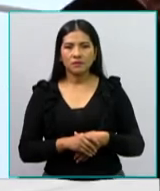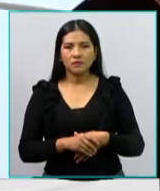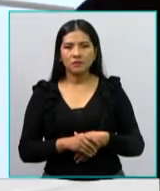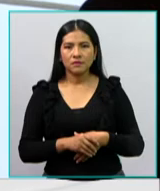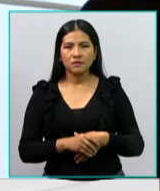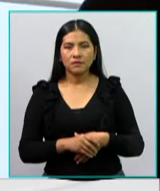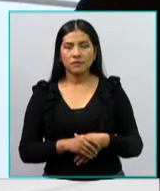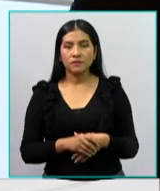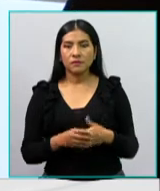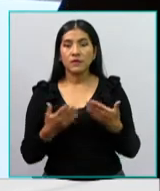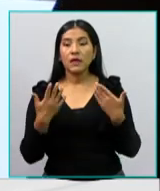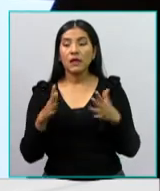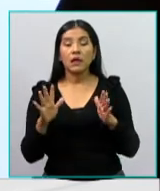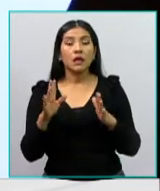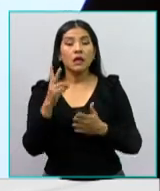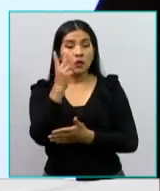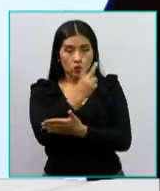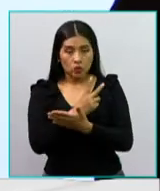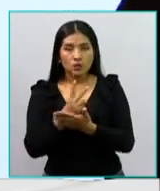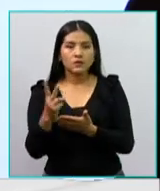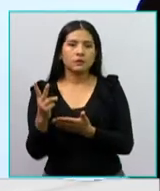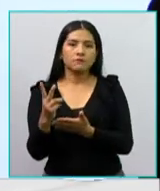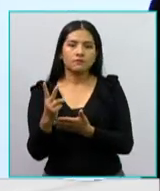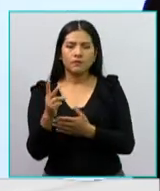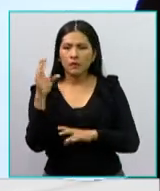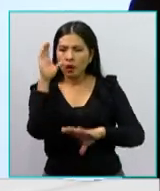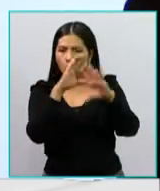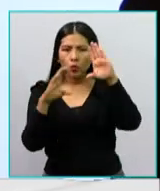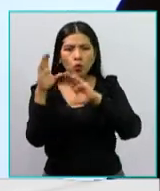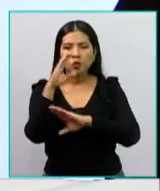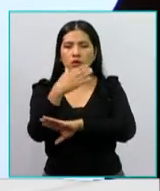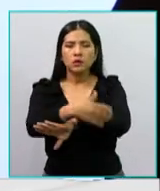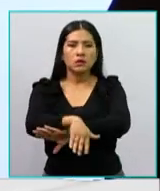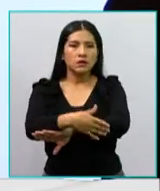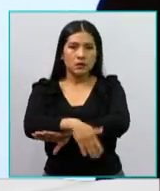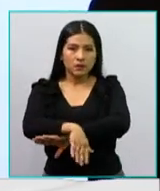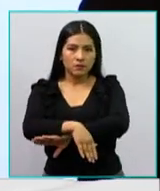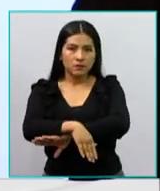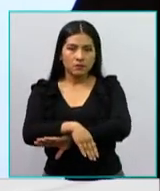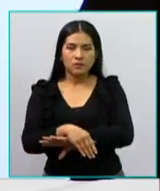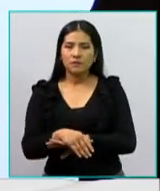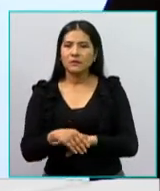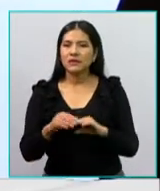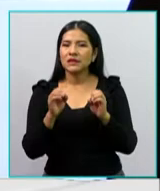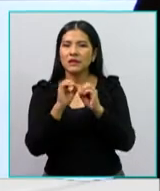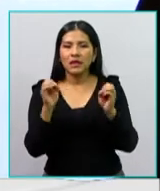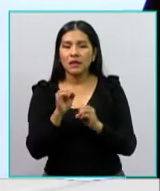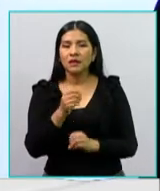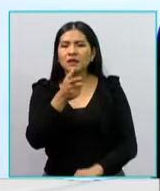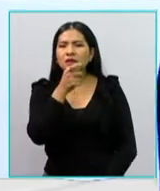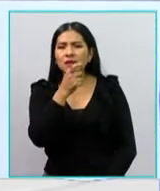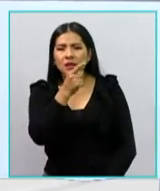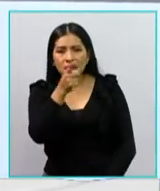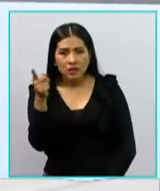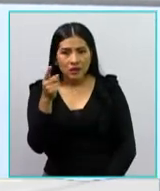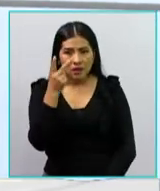Ya son 2 semanas. La busco en las calles. Por favor, si alguien le ha